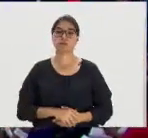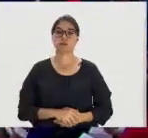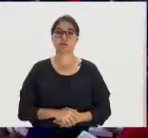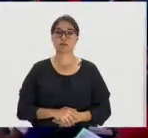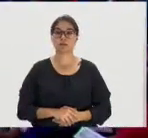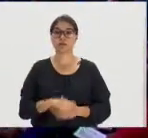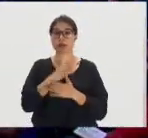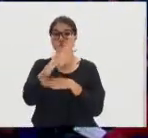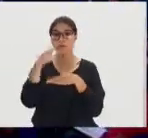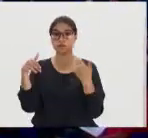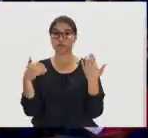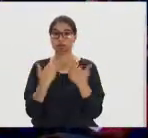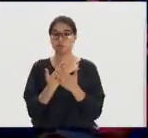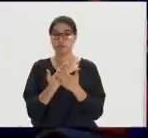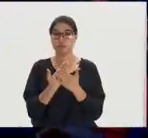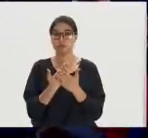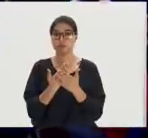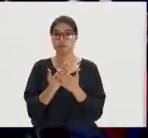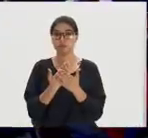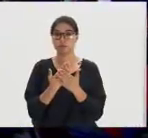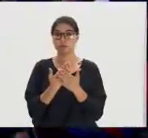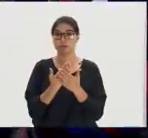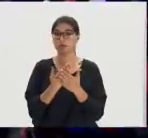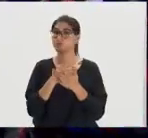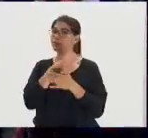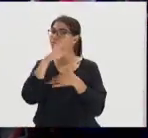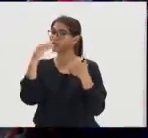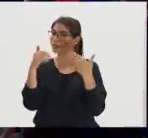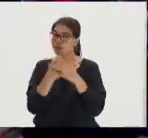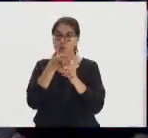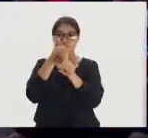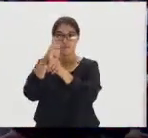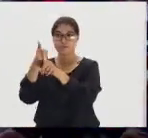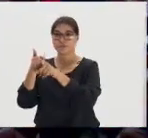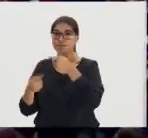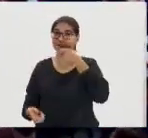Todos somos tentados conforme a nuestro corazón.